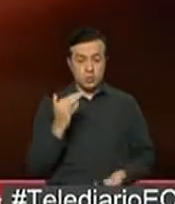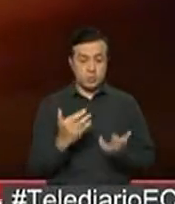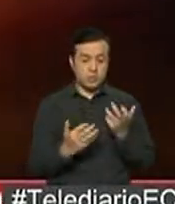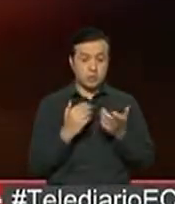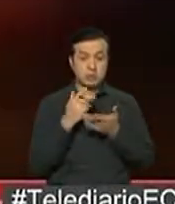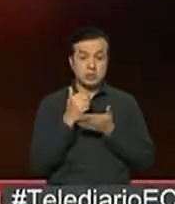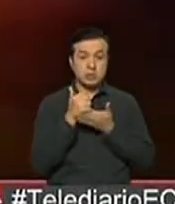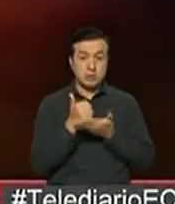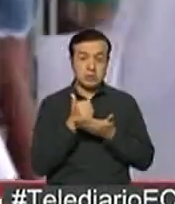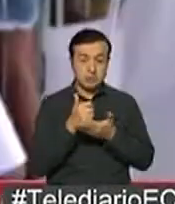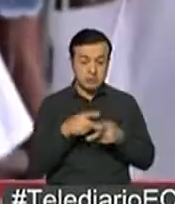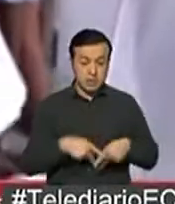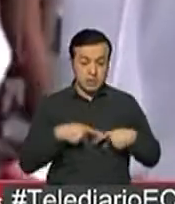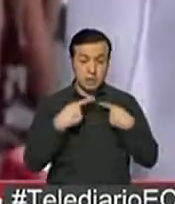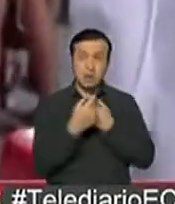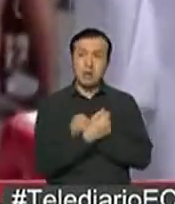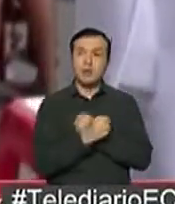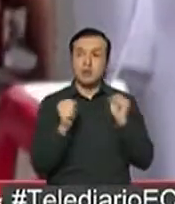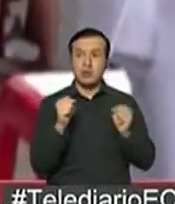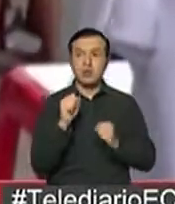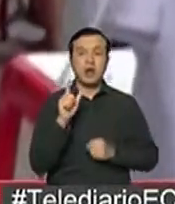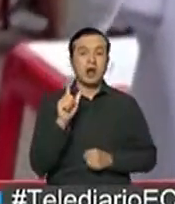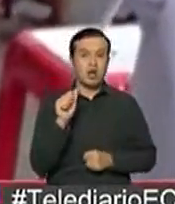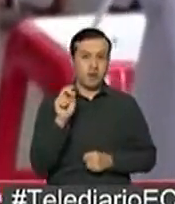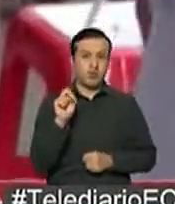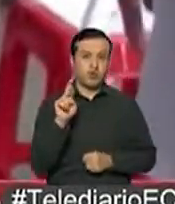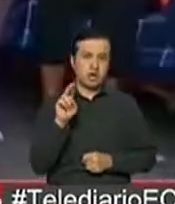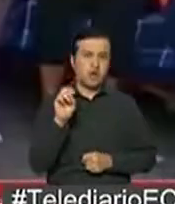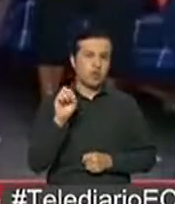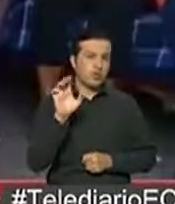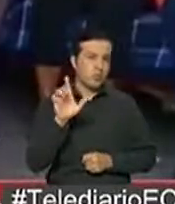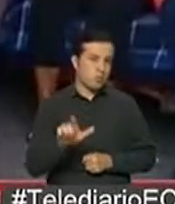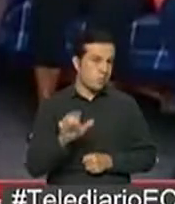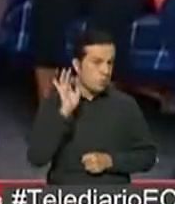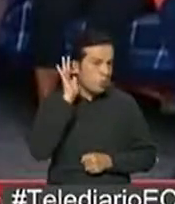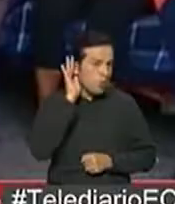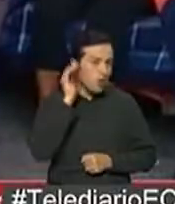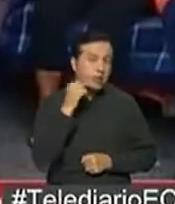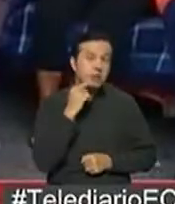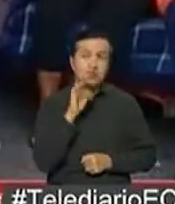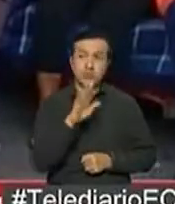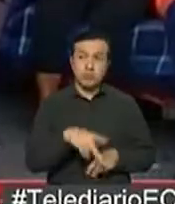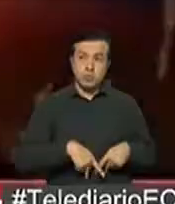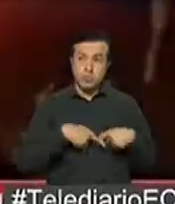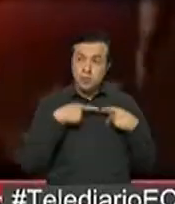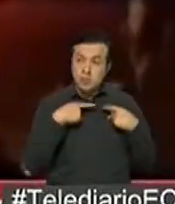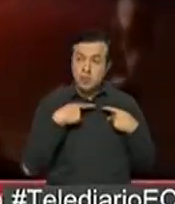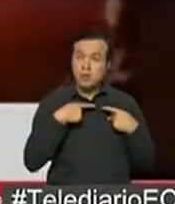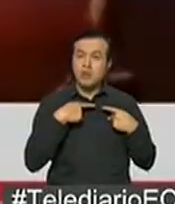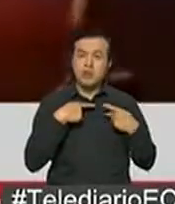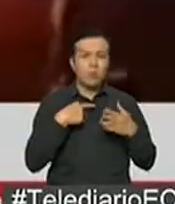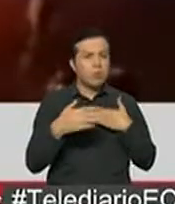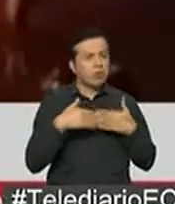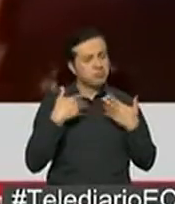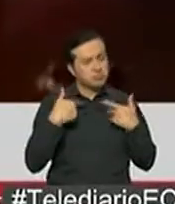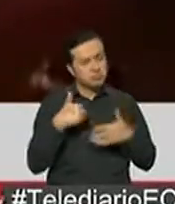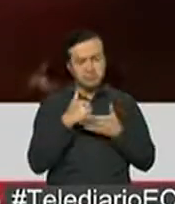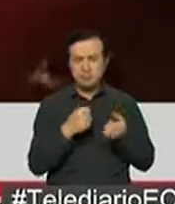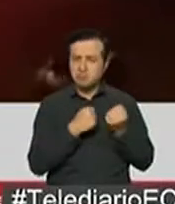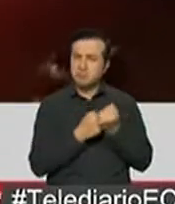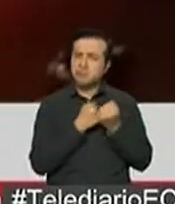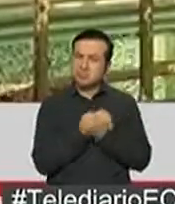vida de dos personas leonardo calderón tío de la hoy occisa aseguró que volvería a arriesgar su vida por cualquier persona que esté en